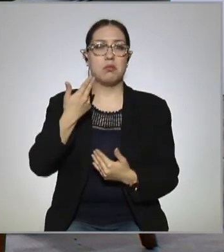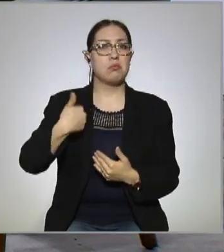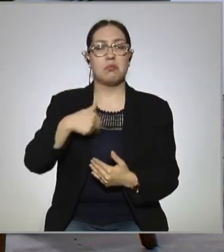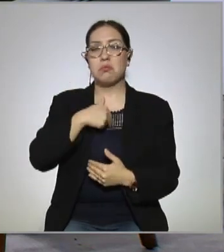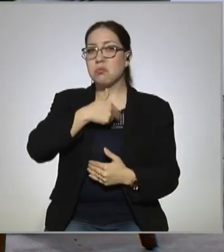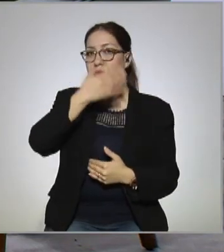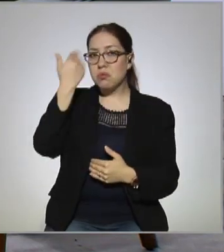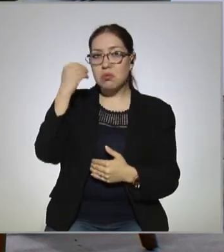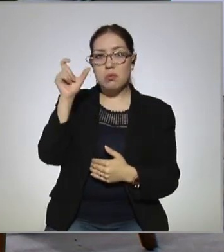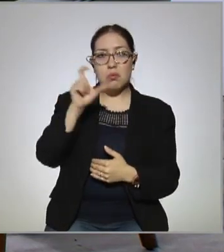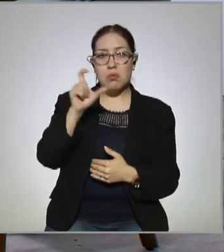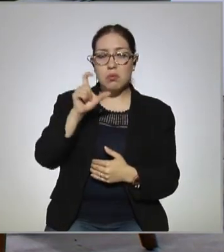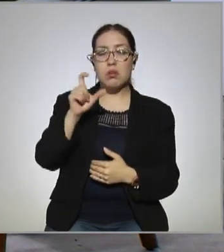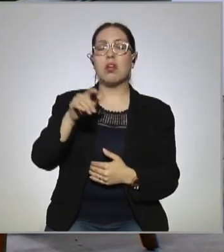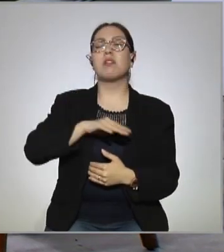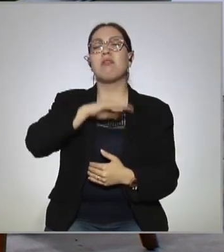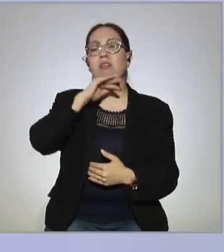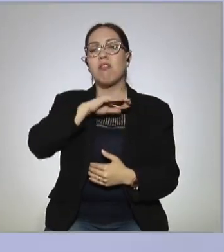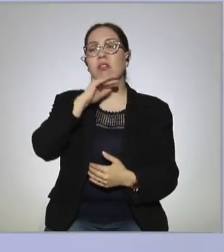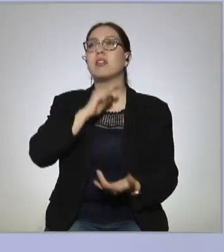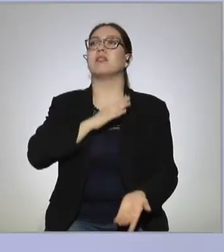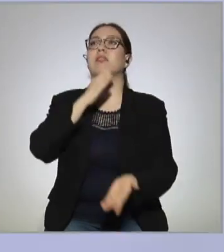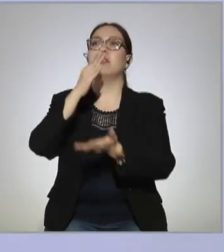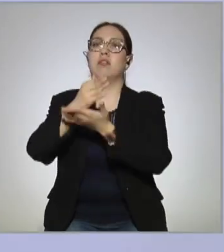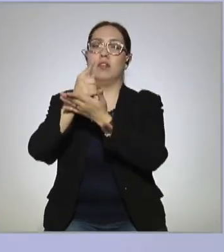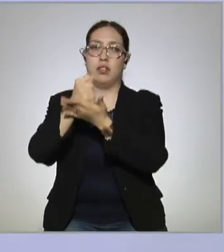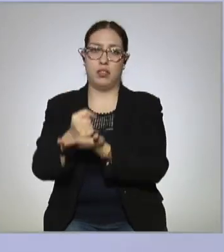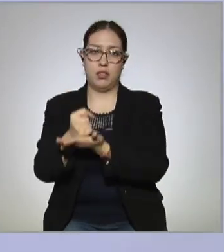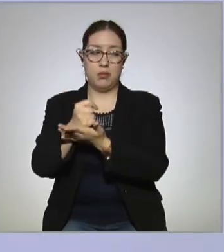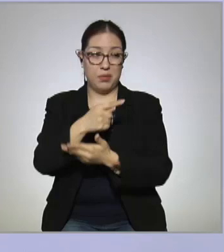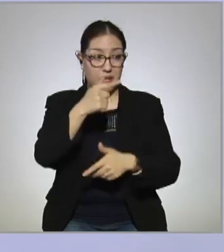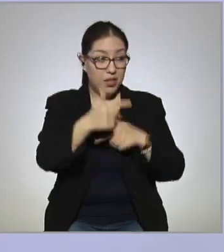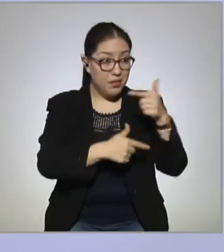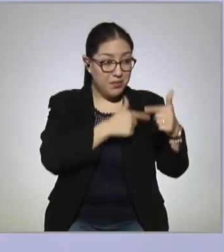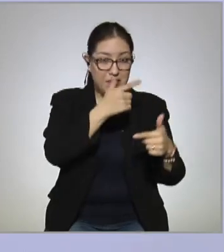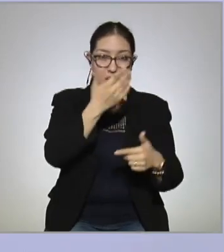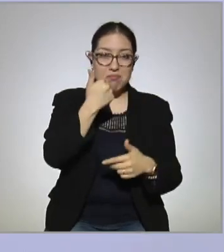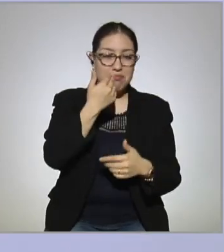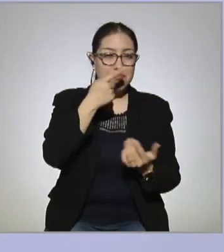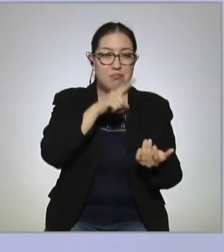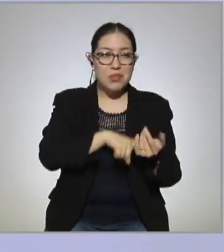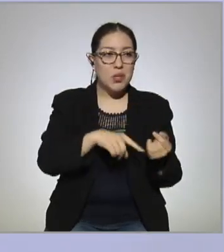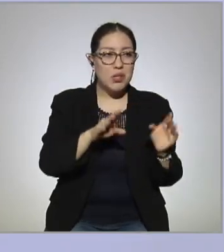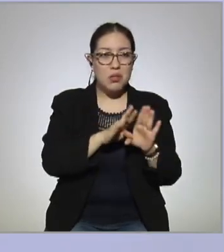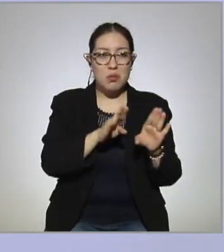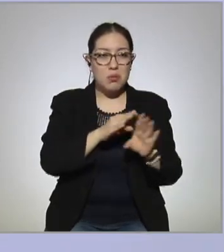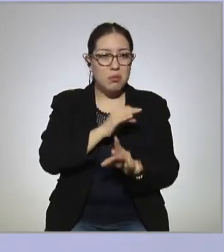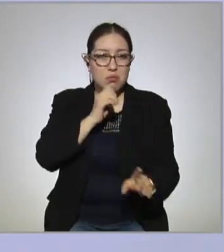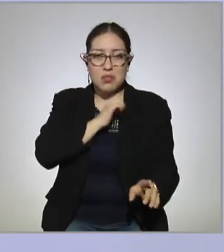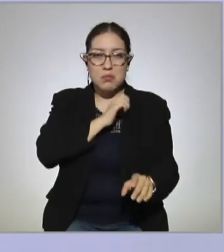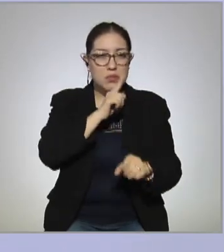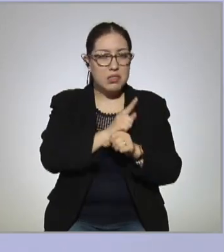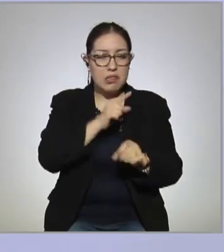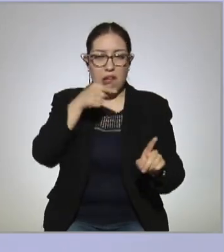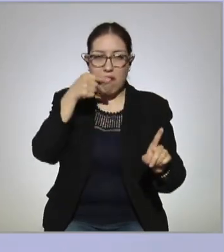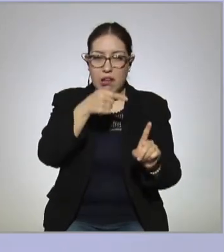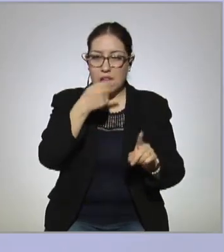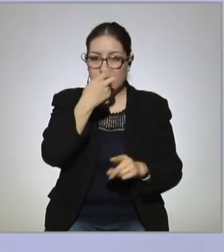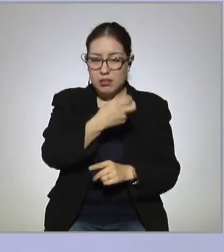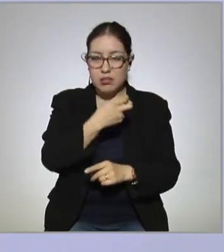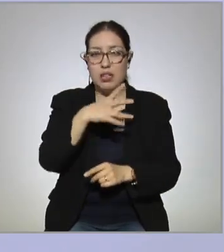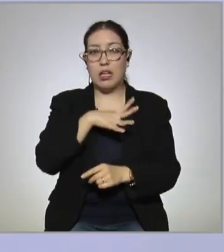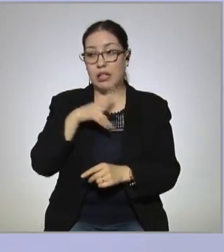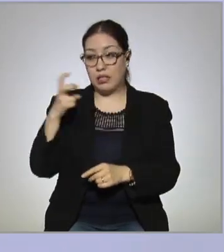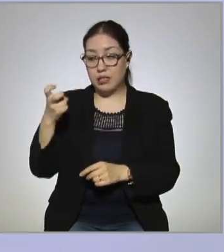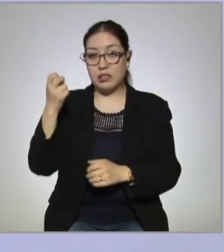hacerlo hasta que va uno a terapia, y en los gimnasios no hay propiamente un aparato específico para eso. Y ese tipo de